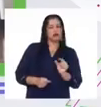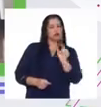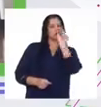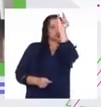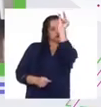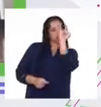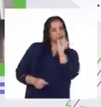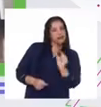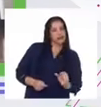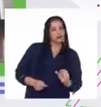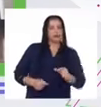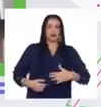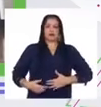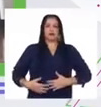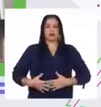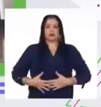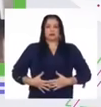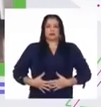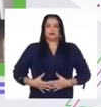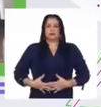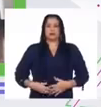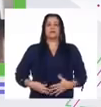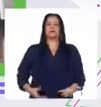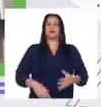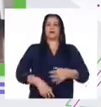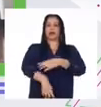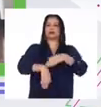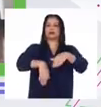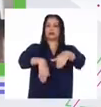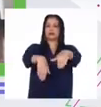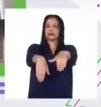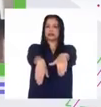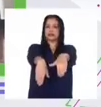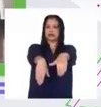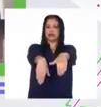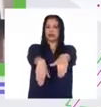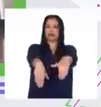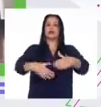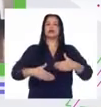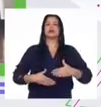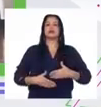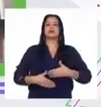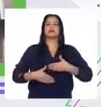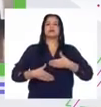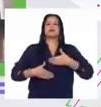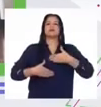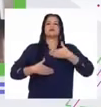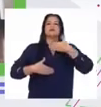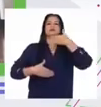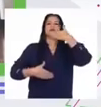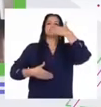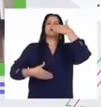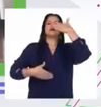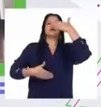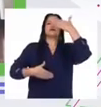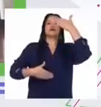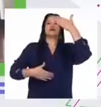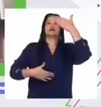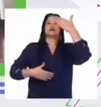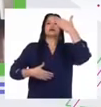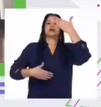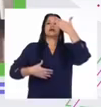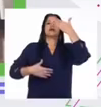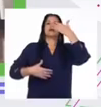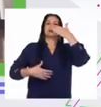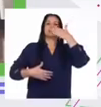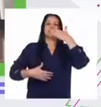el abdomen bien activo, estiramos aquí nuestros brazos y tomamos una inhalación profunda y al